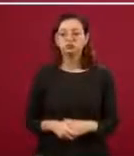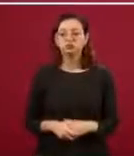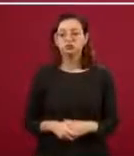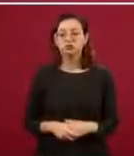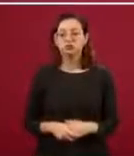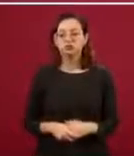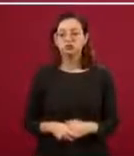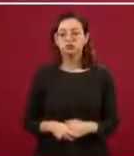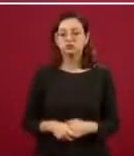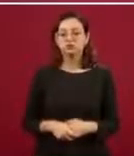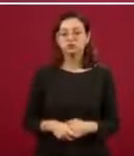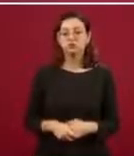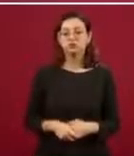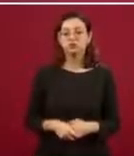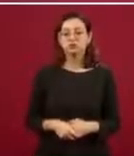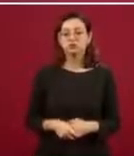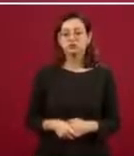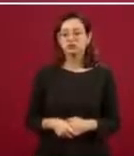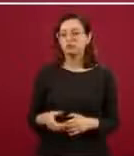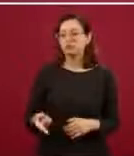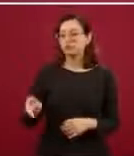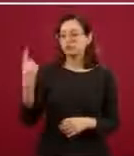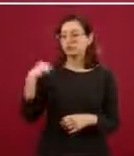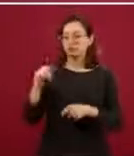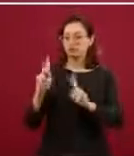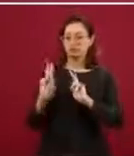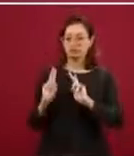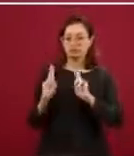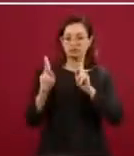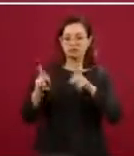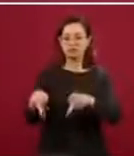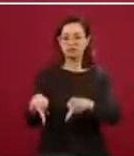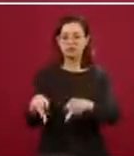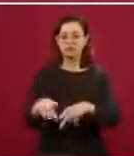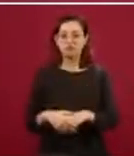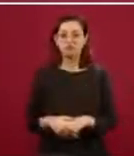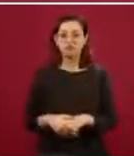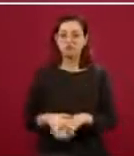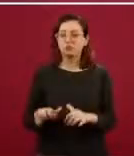Este fin de semana largo es muy buena